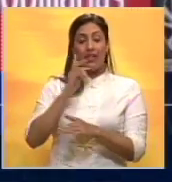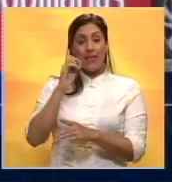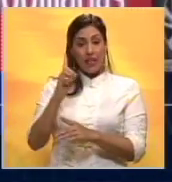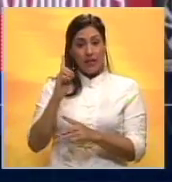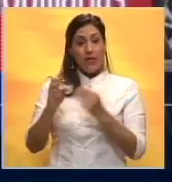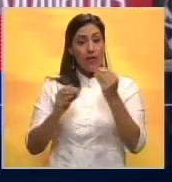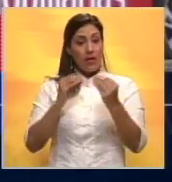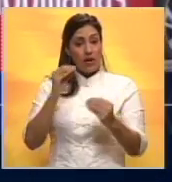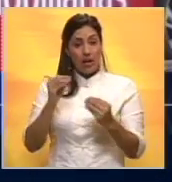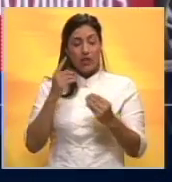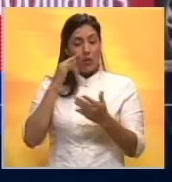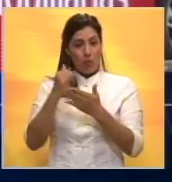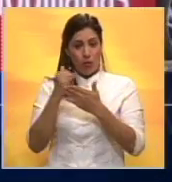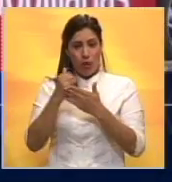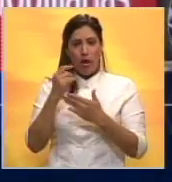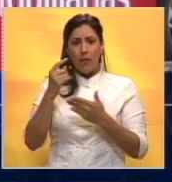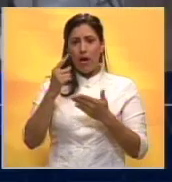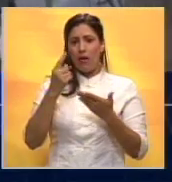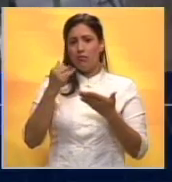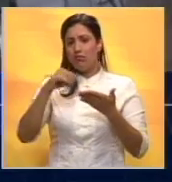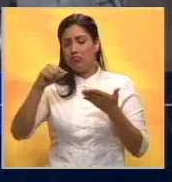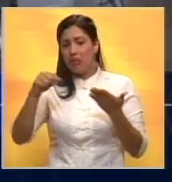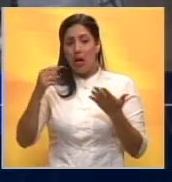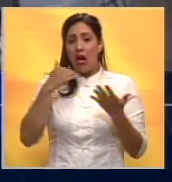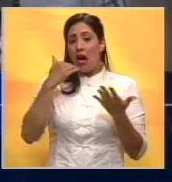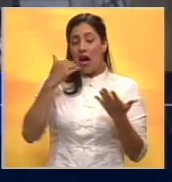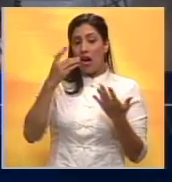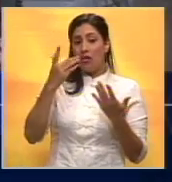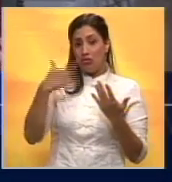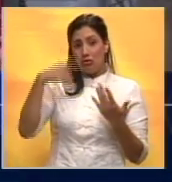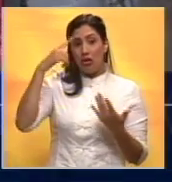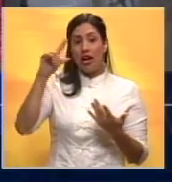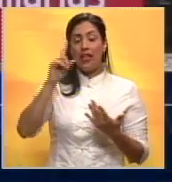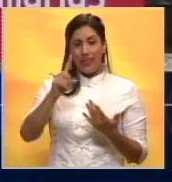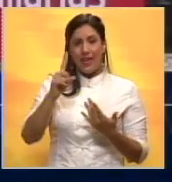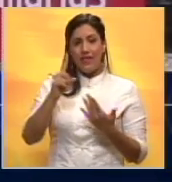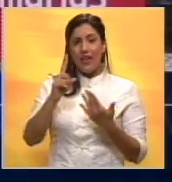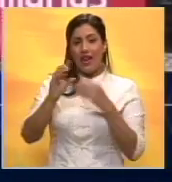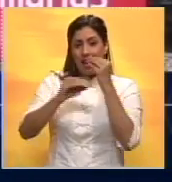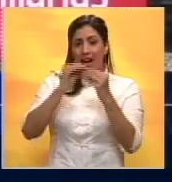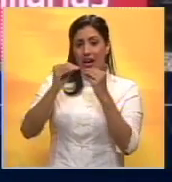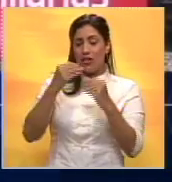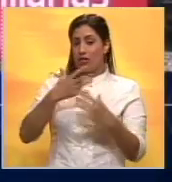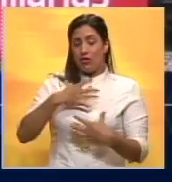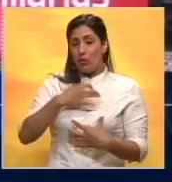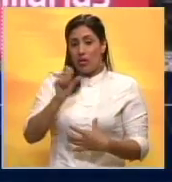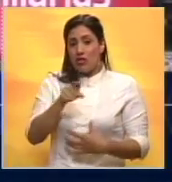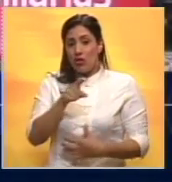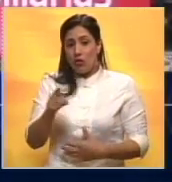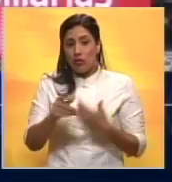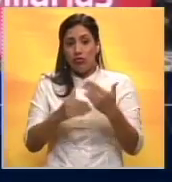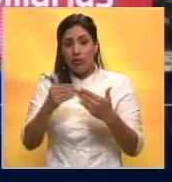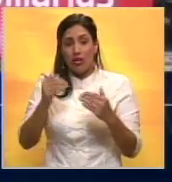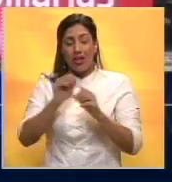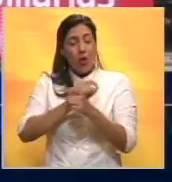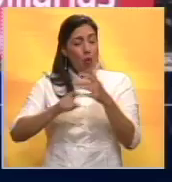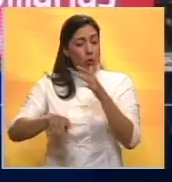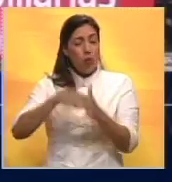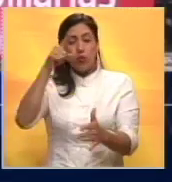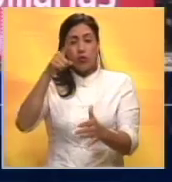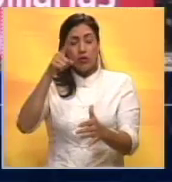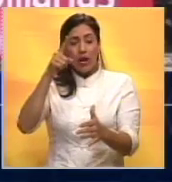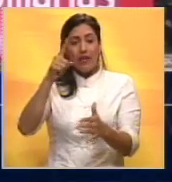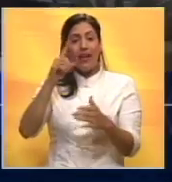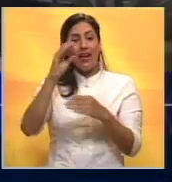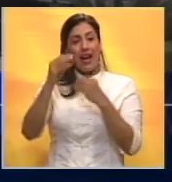hacer hacerme una prueba de polígrafo yo creo que eso está por encima de lo que yo pueda o no aseverar contundentemente